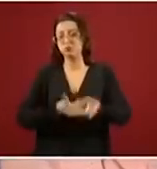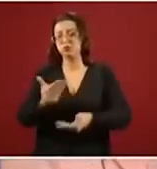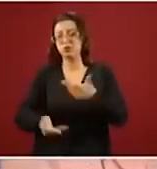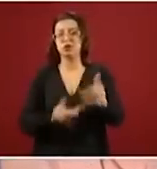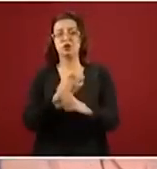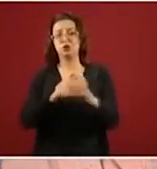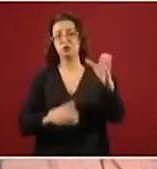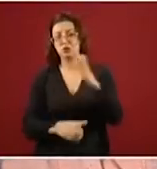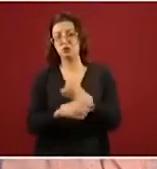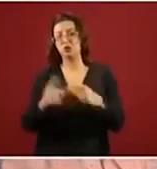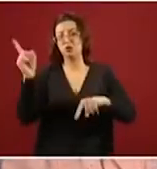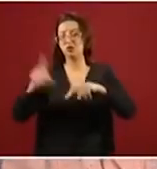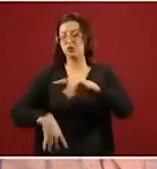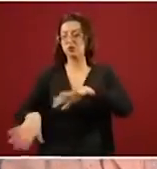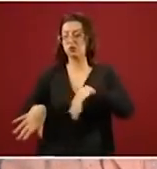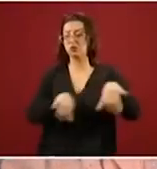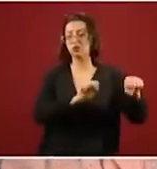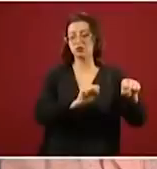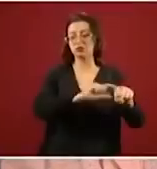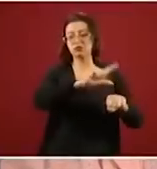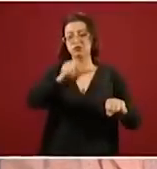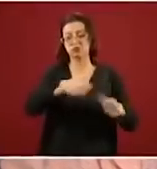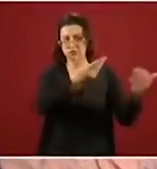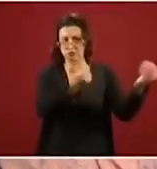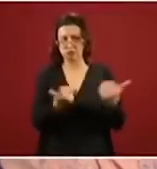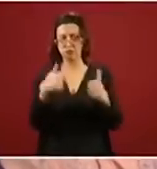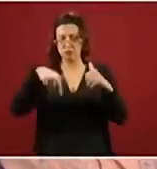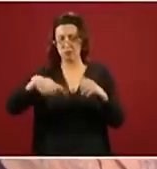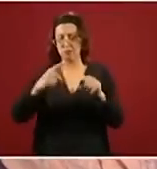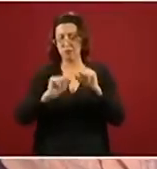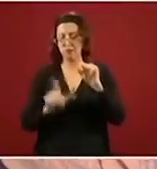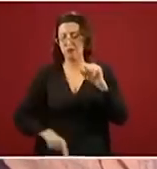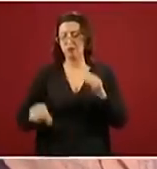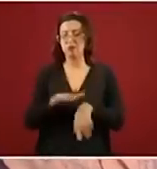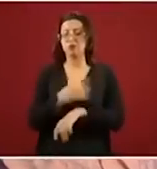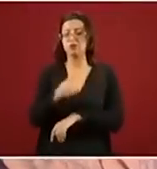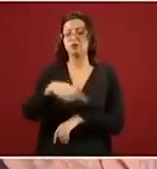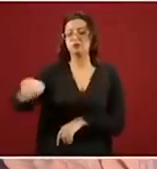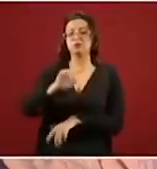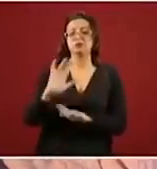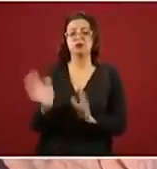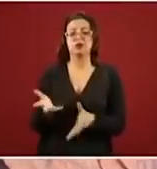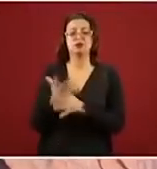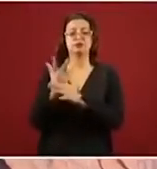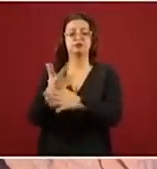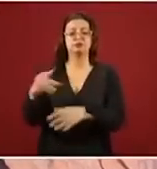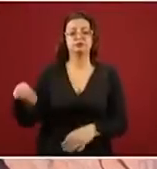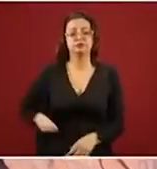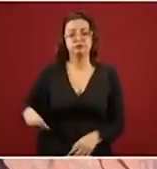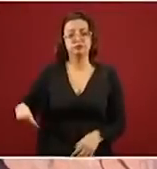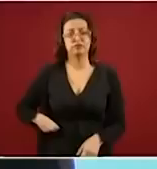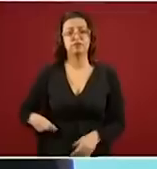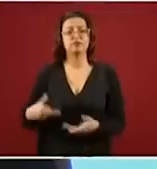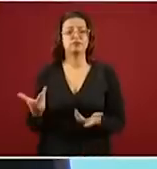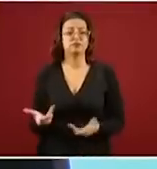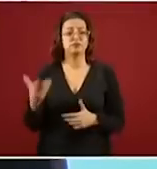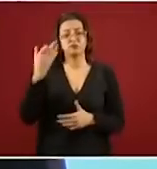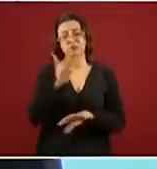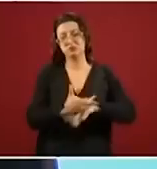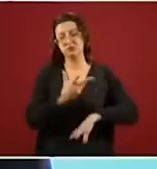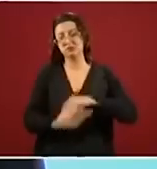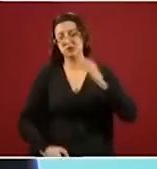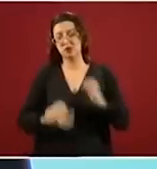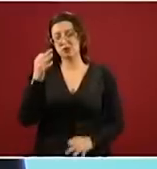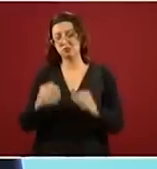confisca a estas personas que de por si bueno pues ya se declararon culpables y llevan un largo proceso en eeuu gracias si